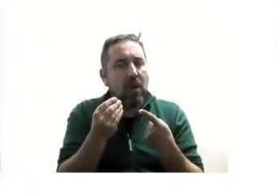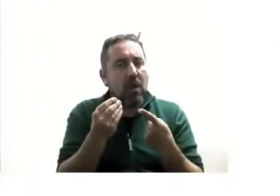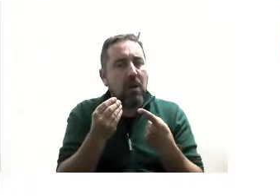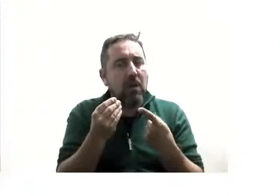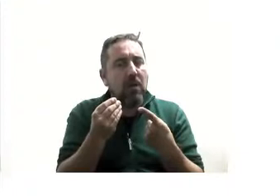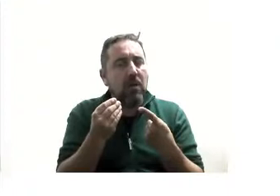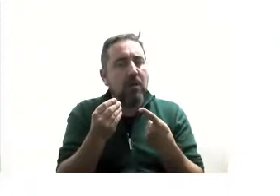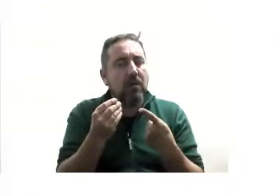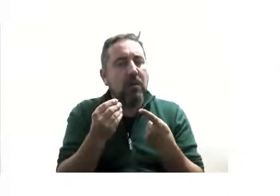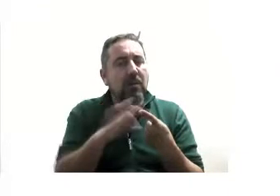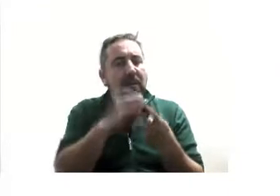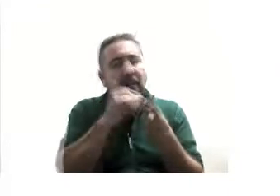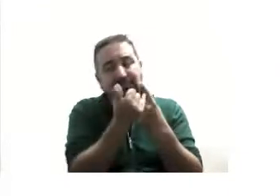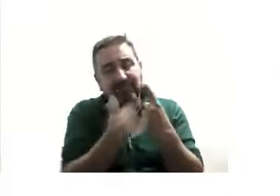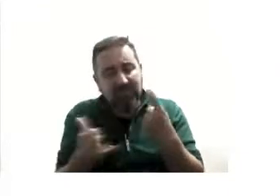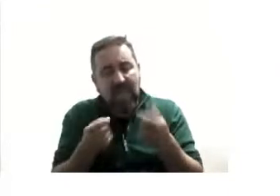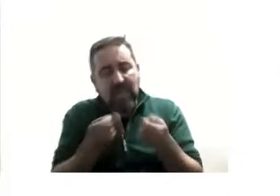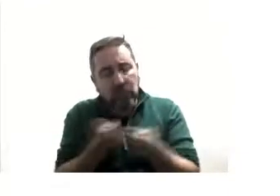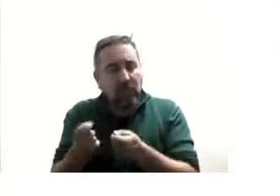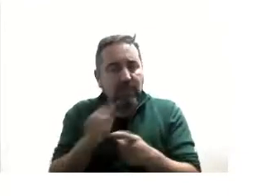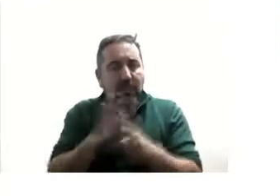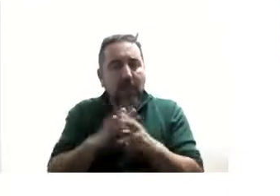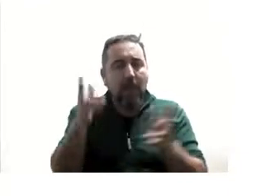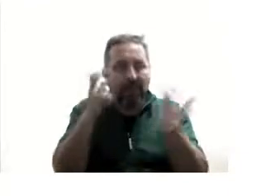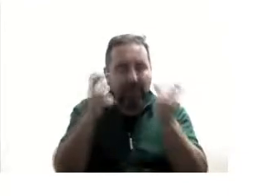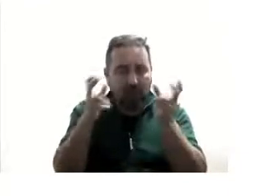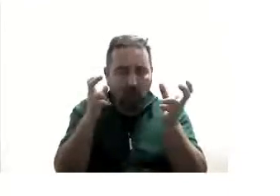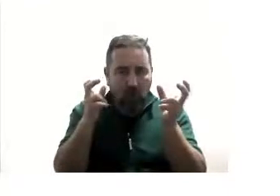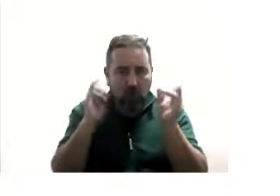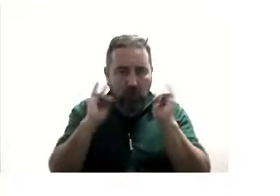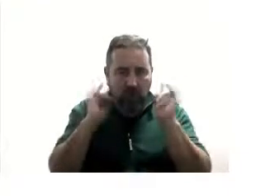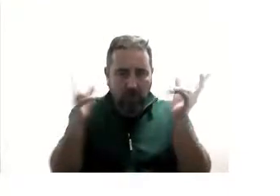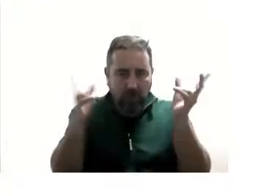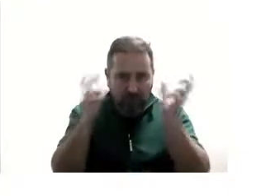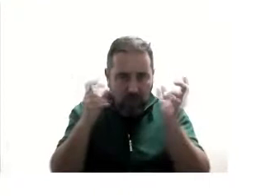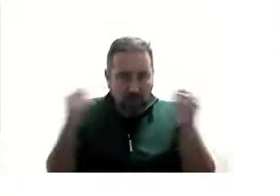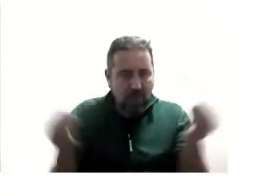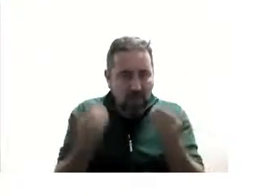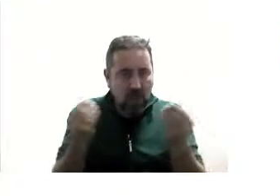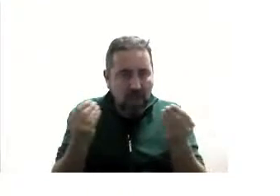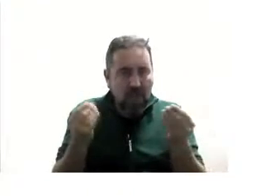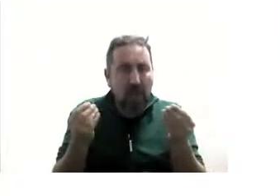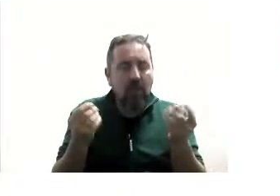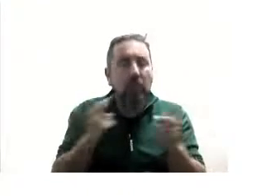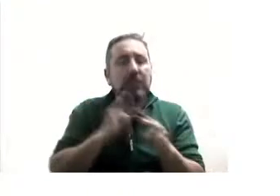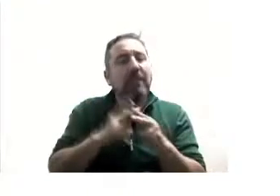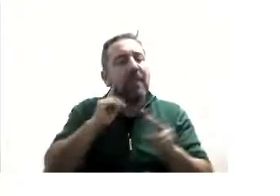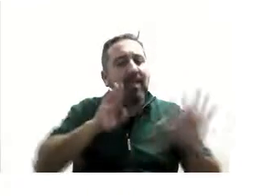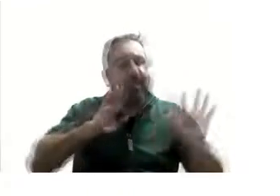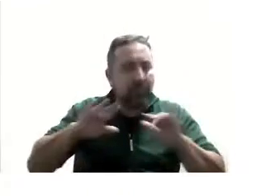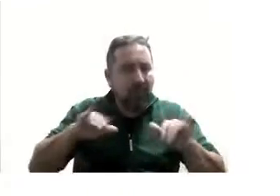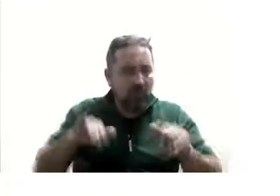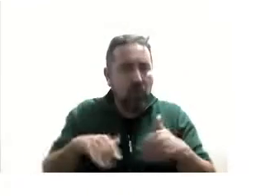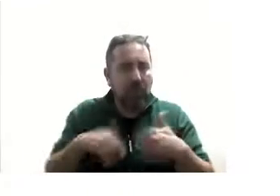la estimulación, para mejorar la percepción del sonido, la discriminación,